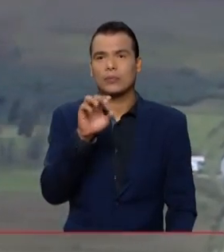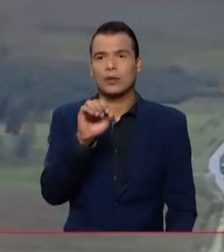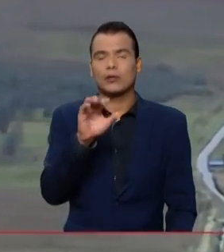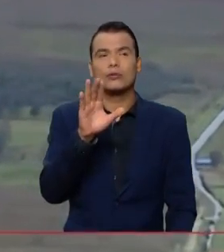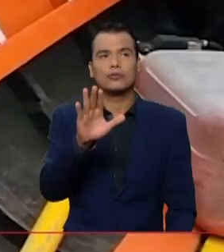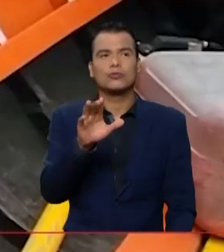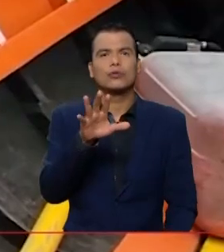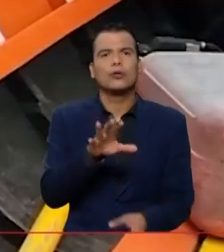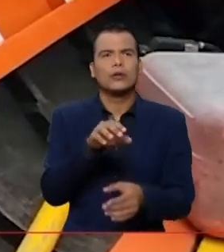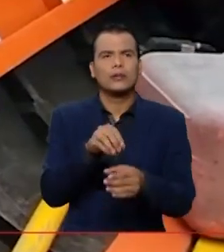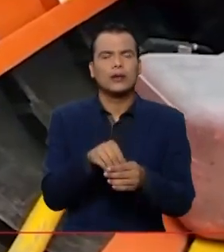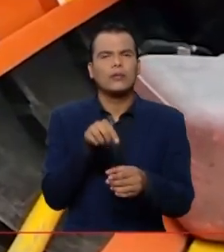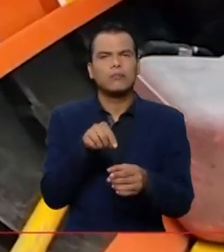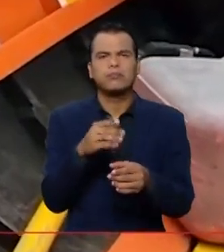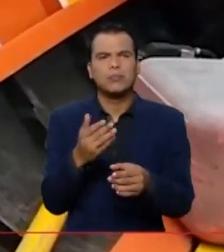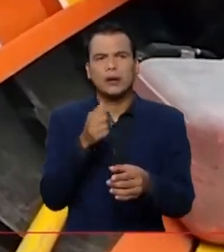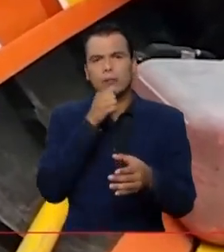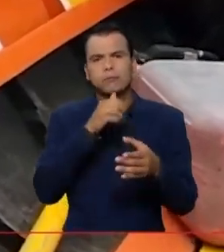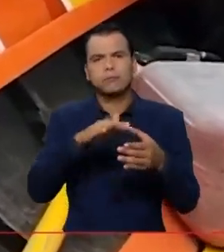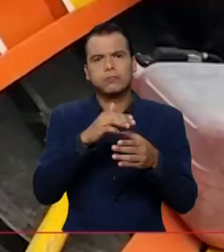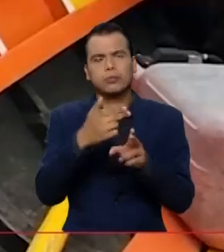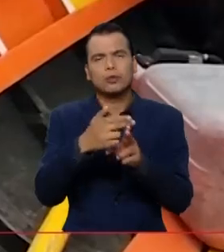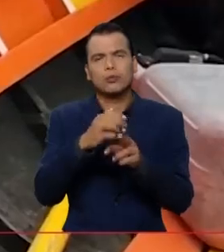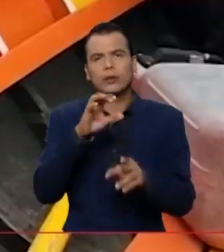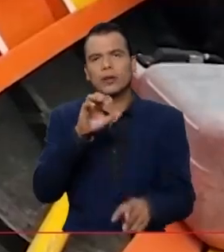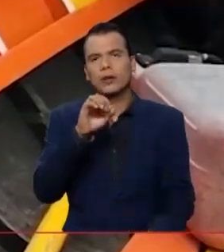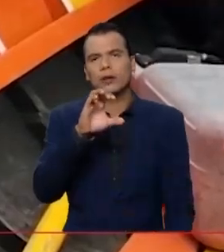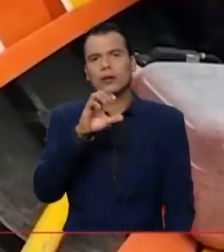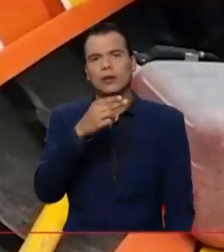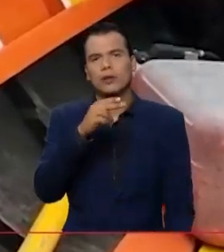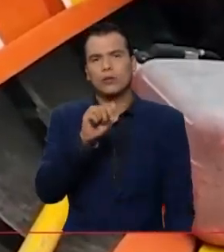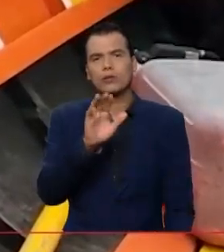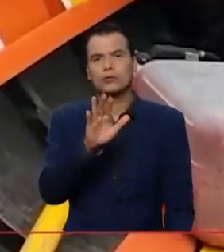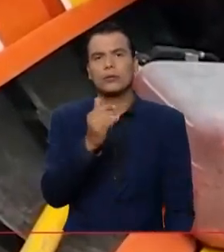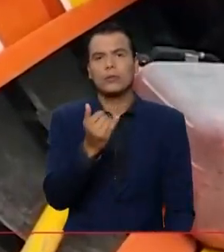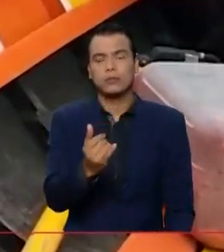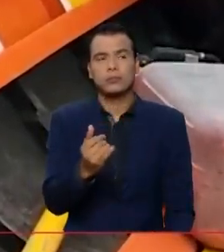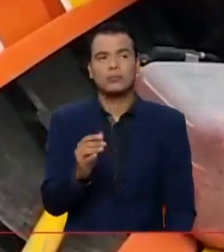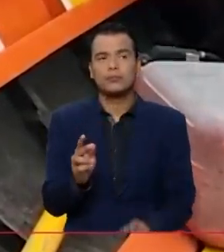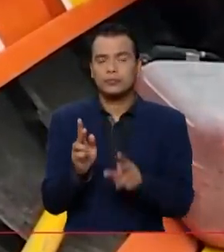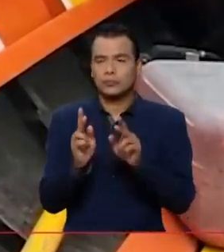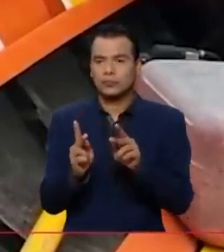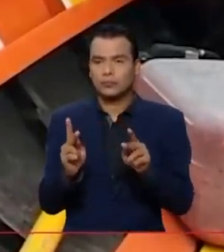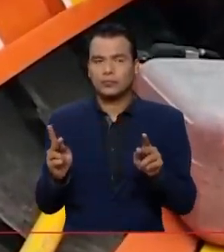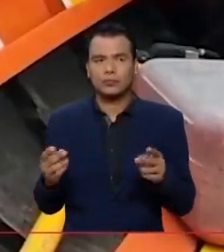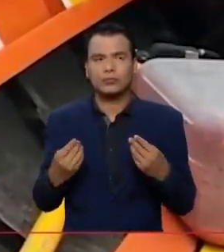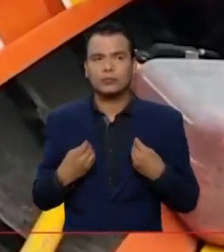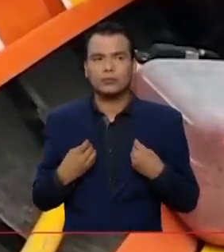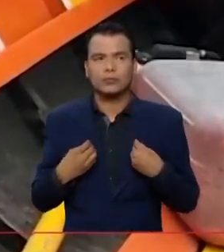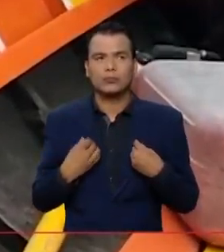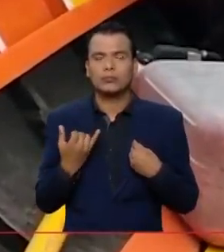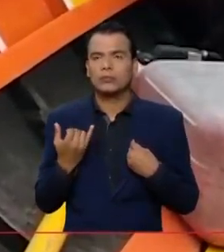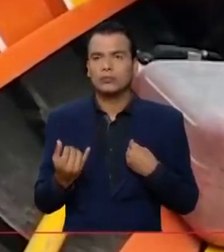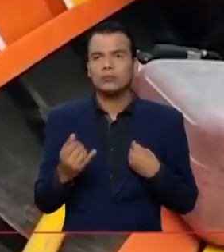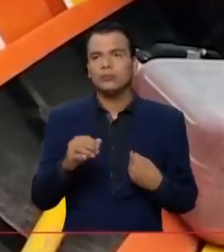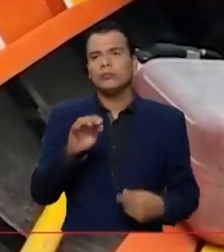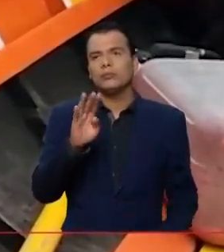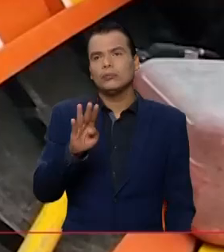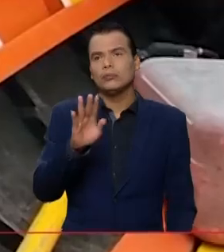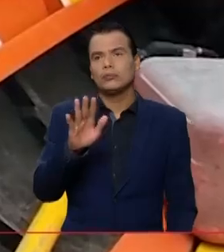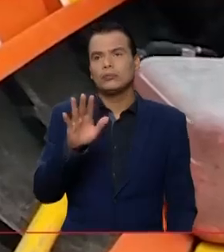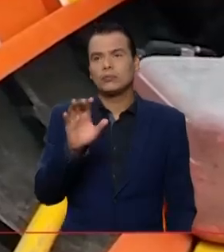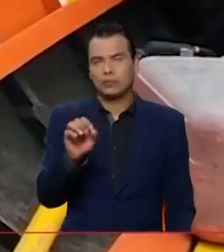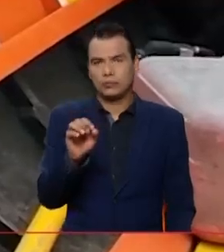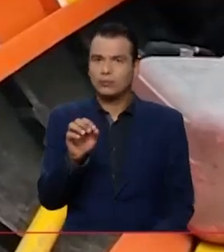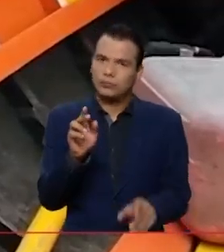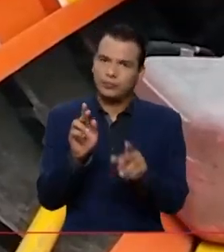suroccidente de Pasto. Bueno, aquí aproximadamente somos como 450 personas únicamente del puerto, además que